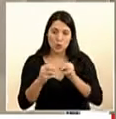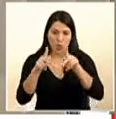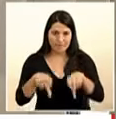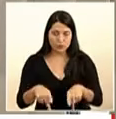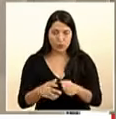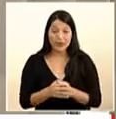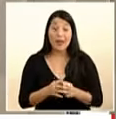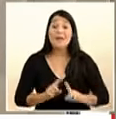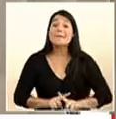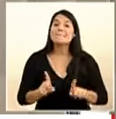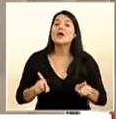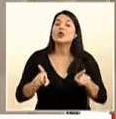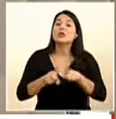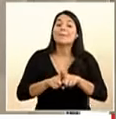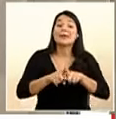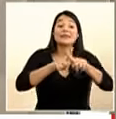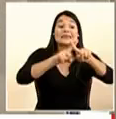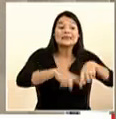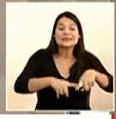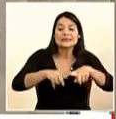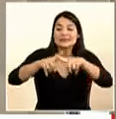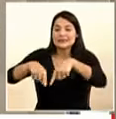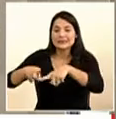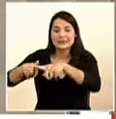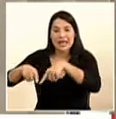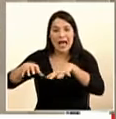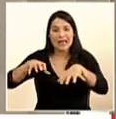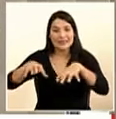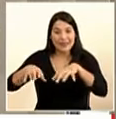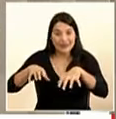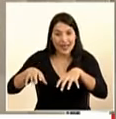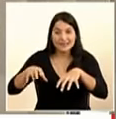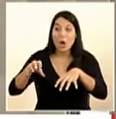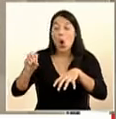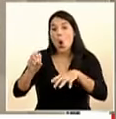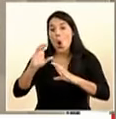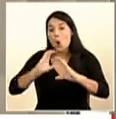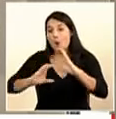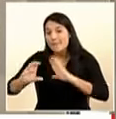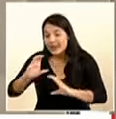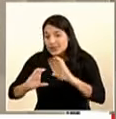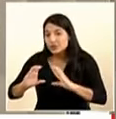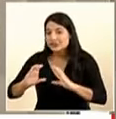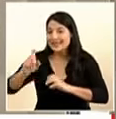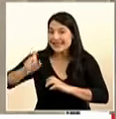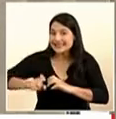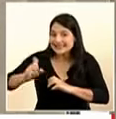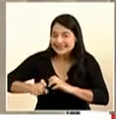las actividades que requieran un permiso sanitario de funcionamiento que aglomera en personas eso va a